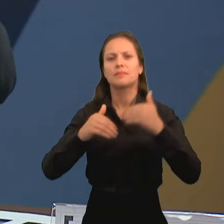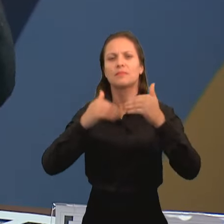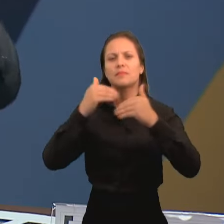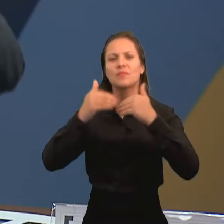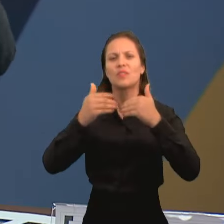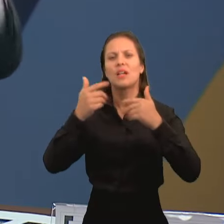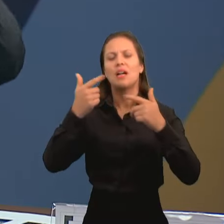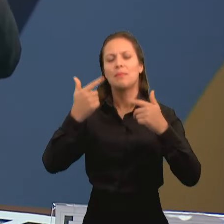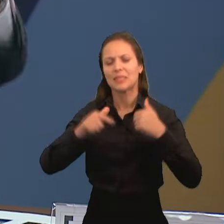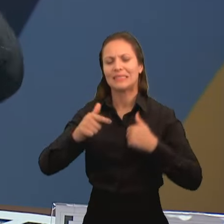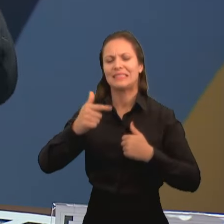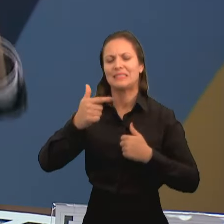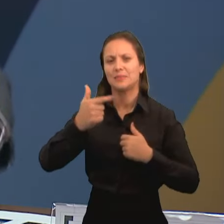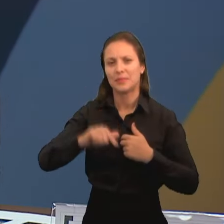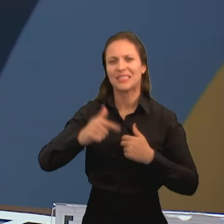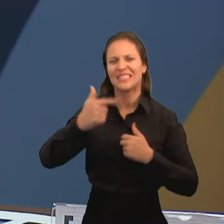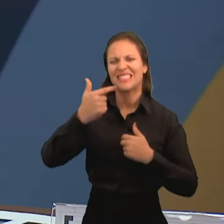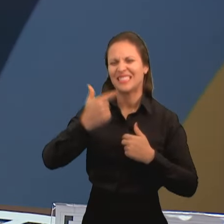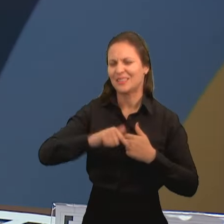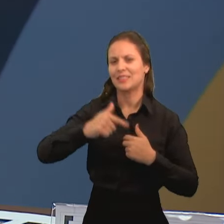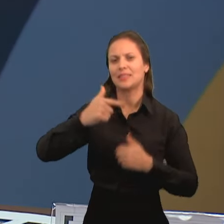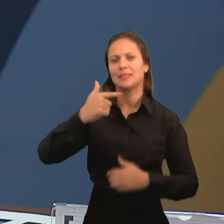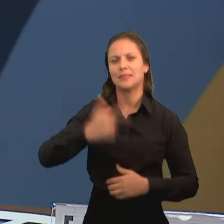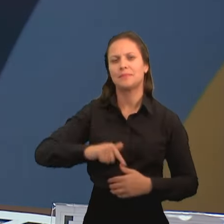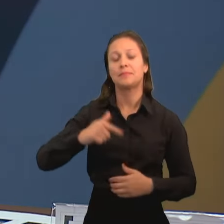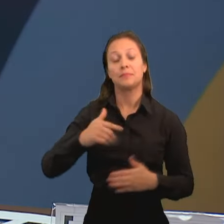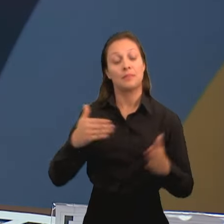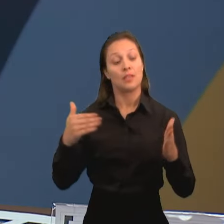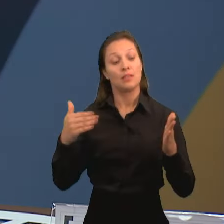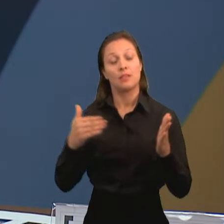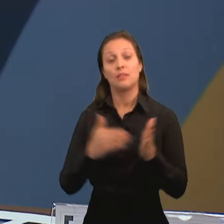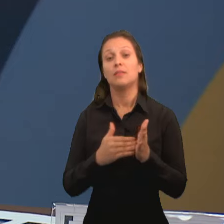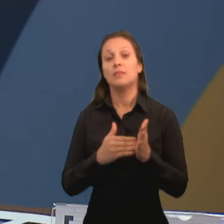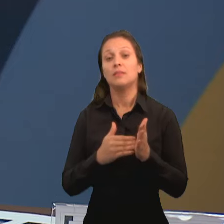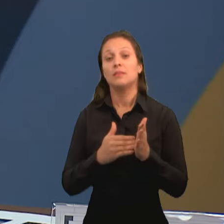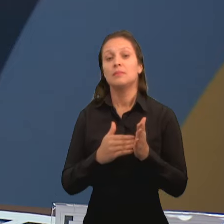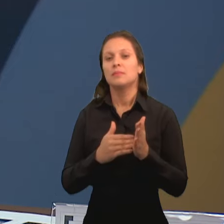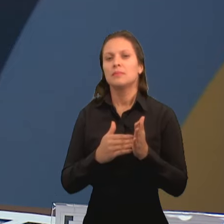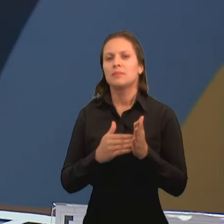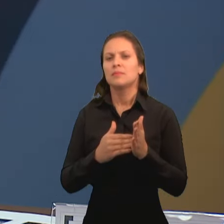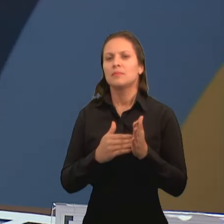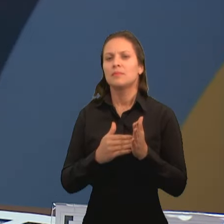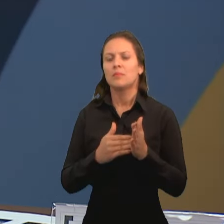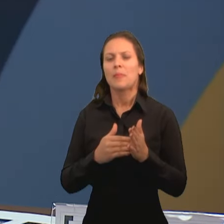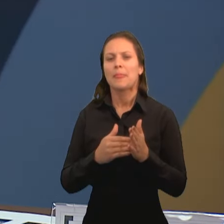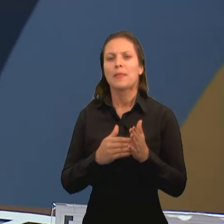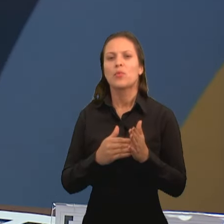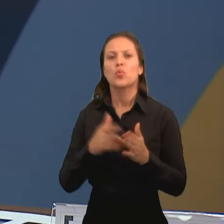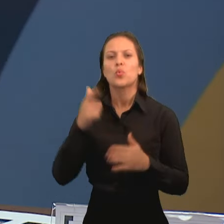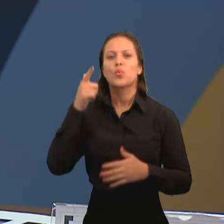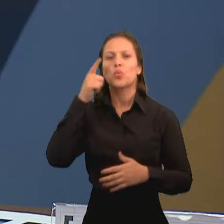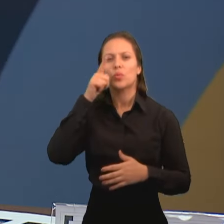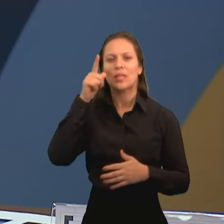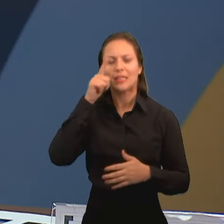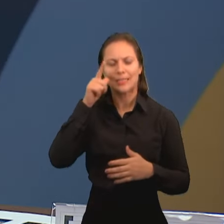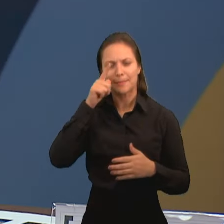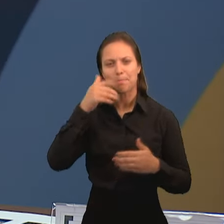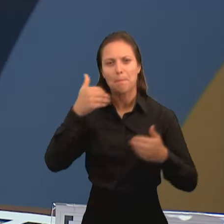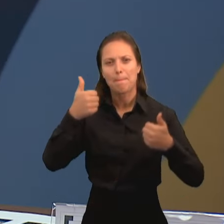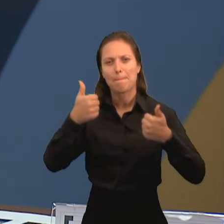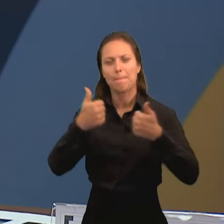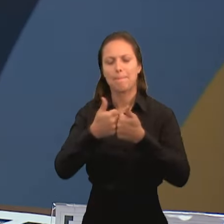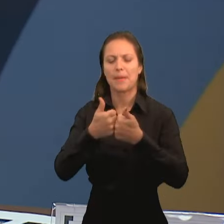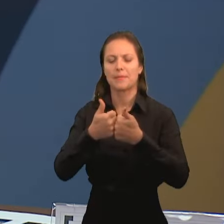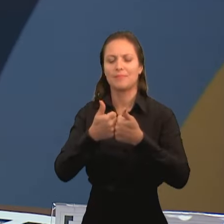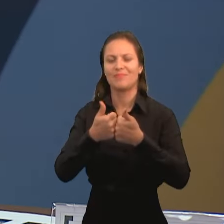se repite centenas de miles de veces hasta que converge, se llega al